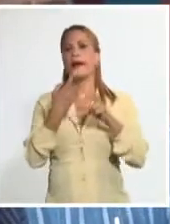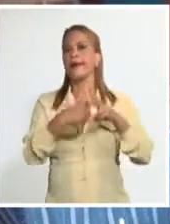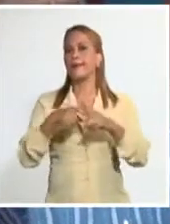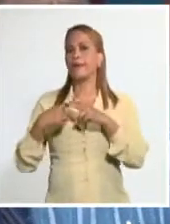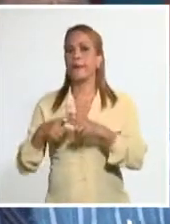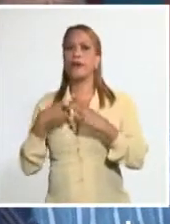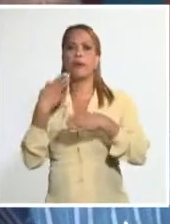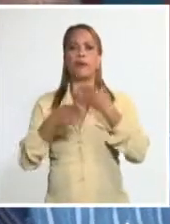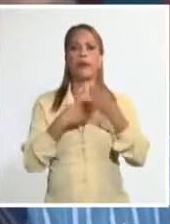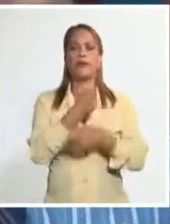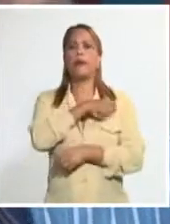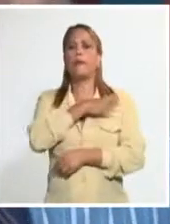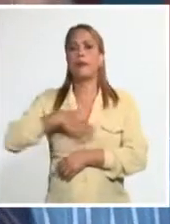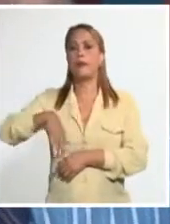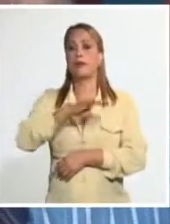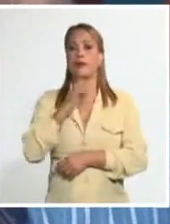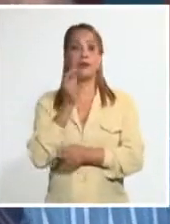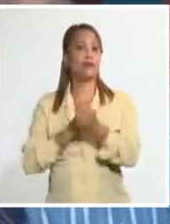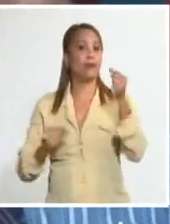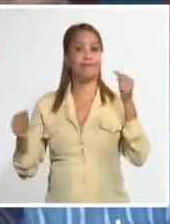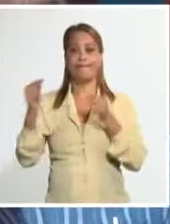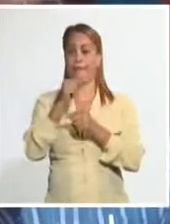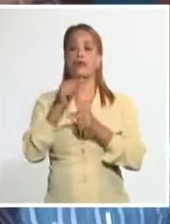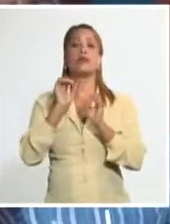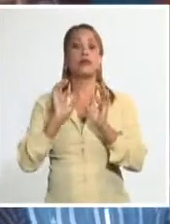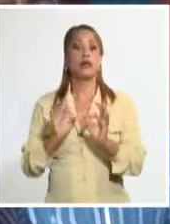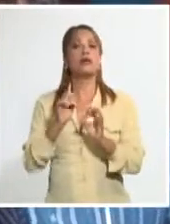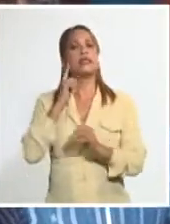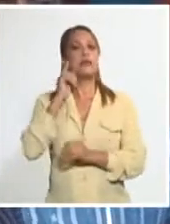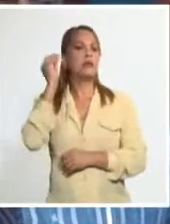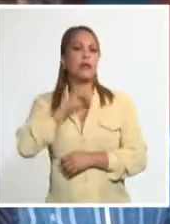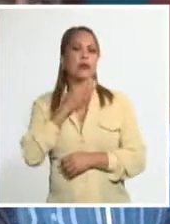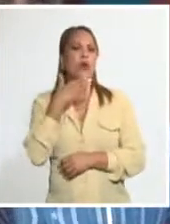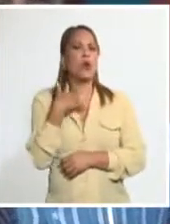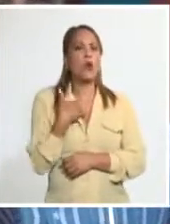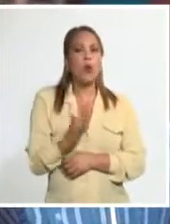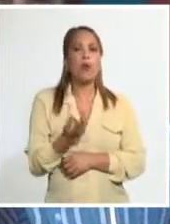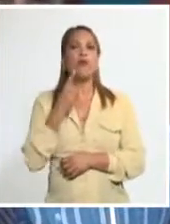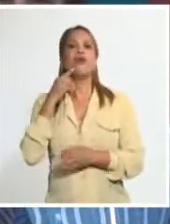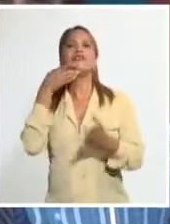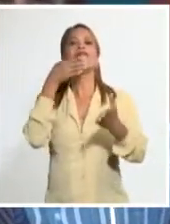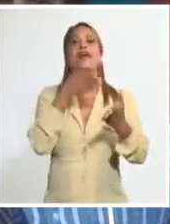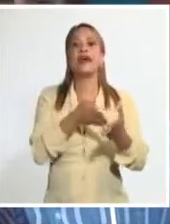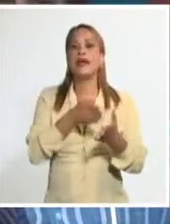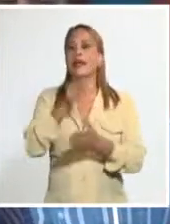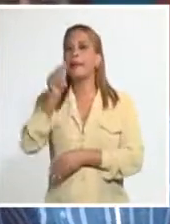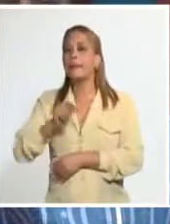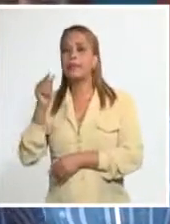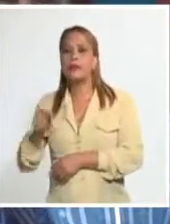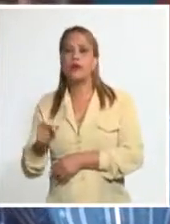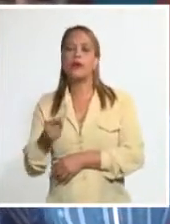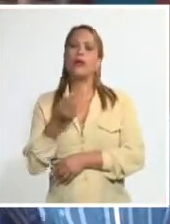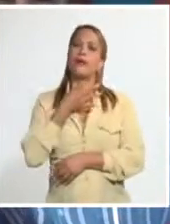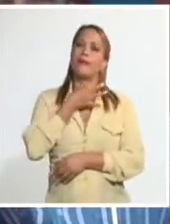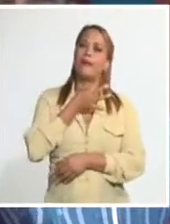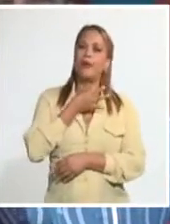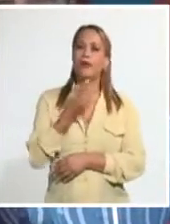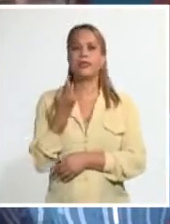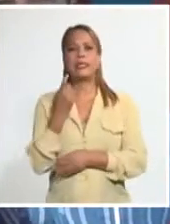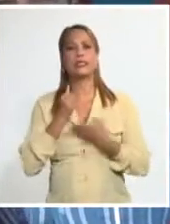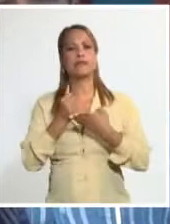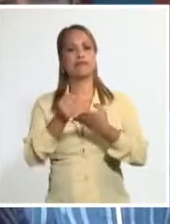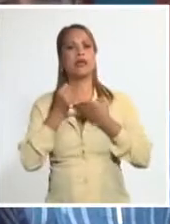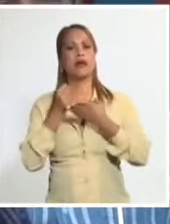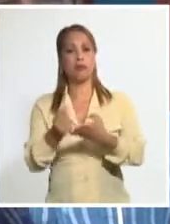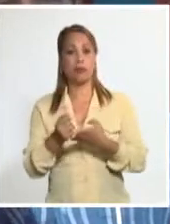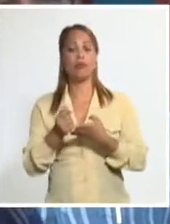la población, que es la principal prioridad, ver cómo nosotros logramos llegarle a más personas, a las personas más vulnerables, en situaciones